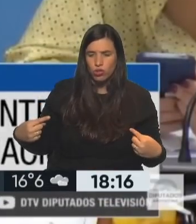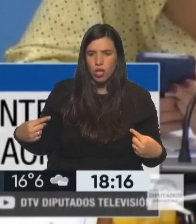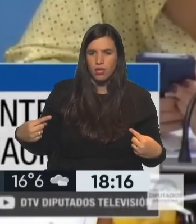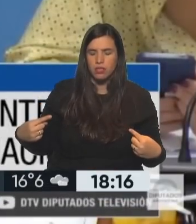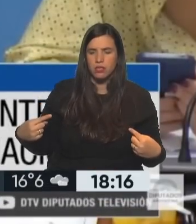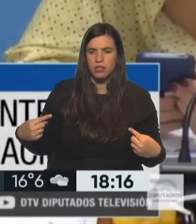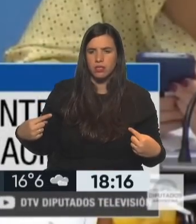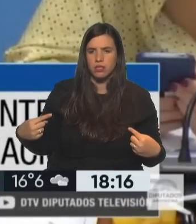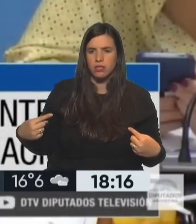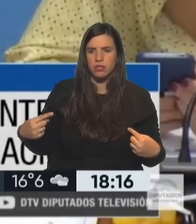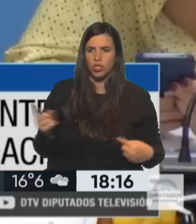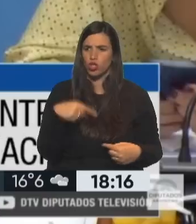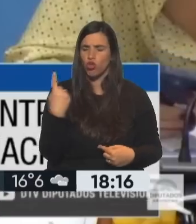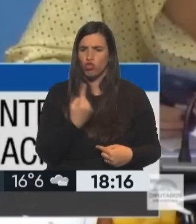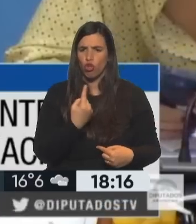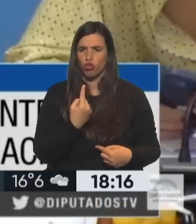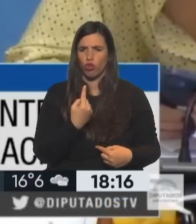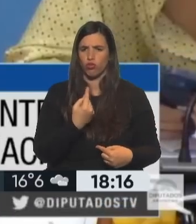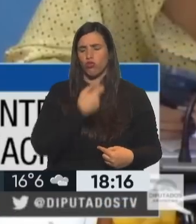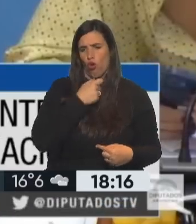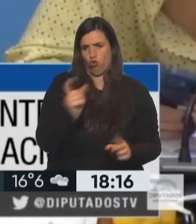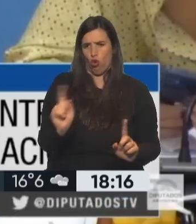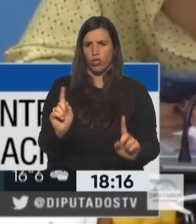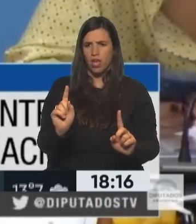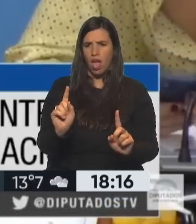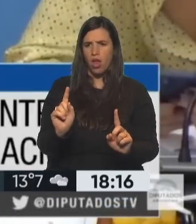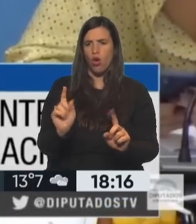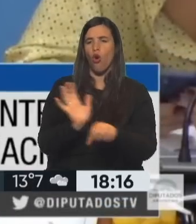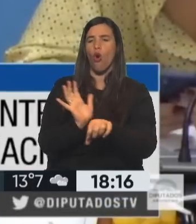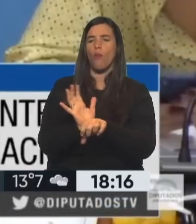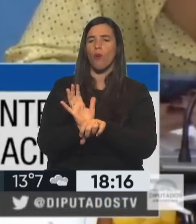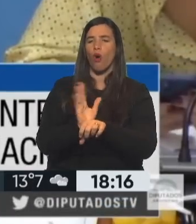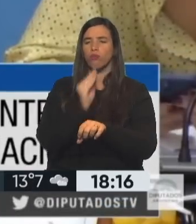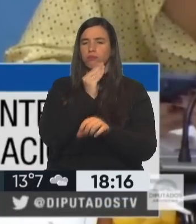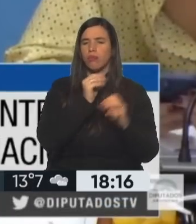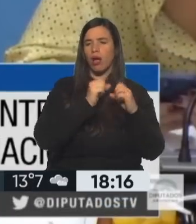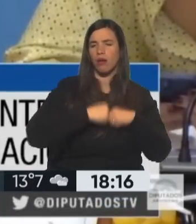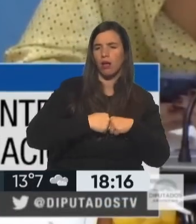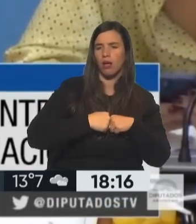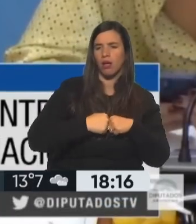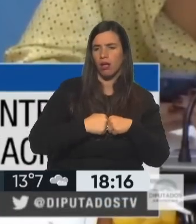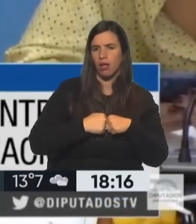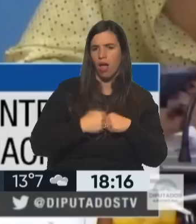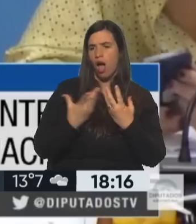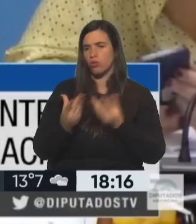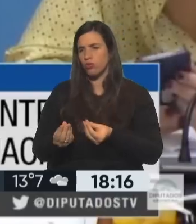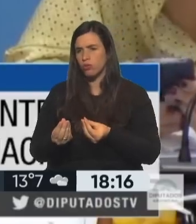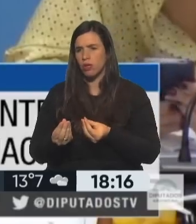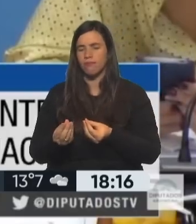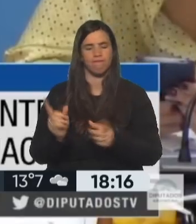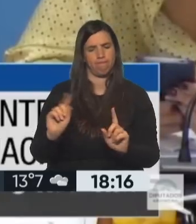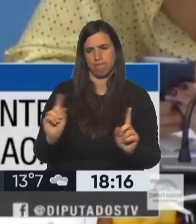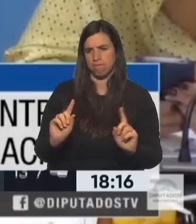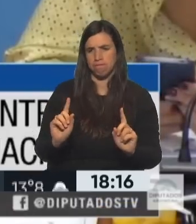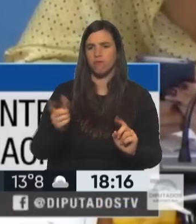como encubridor de nada y en función del comportamiento de algunas personas dentro de la Corte